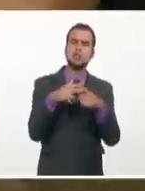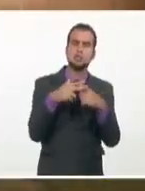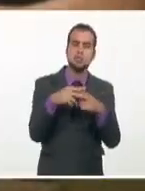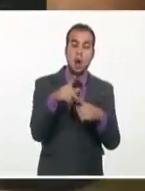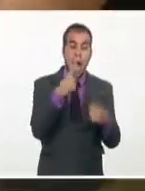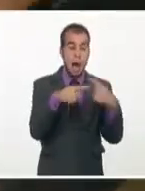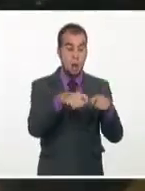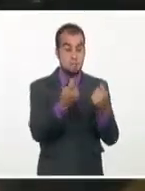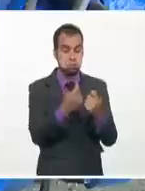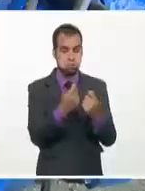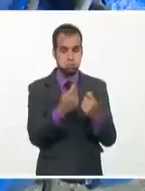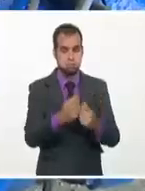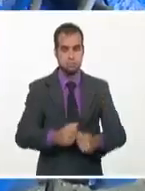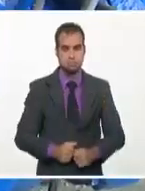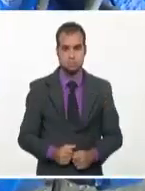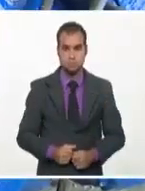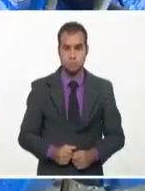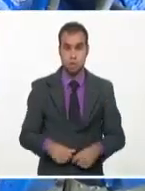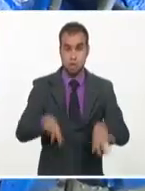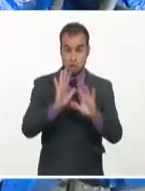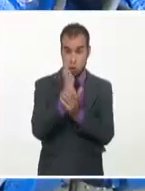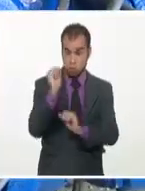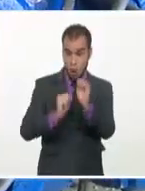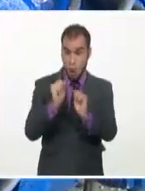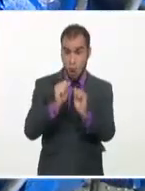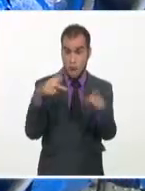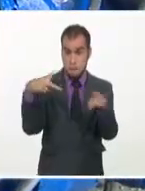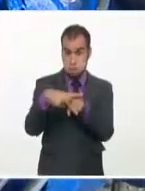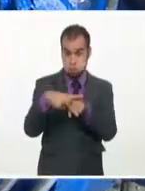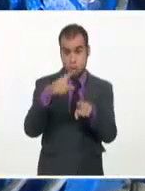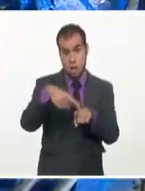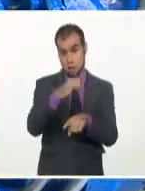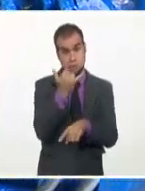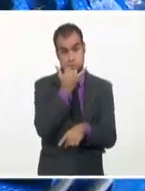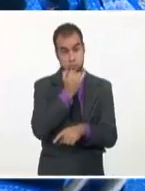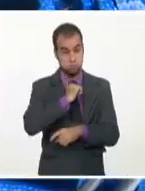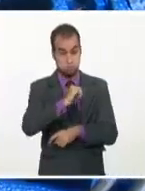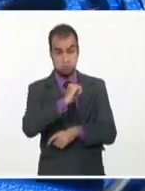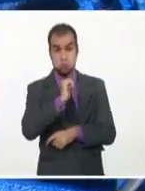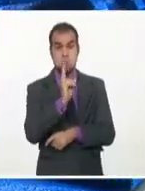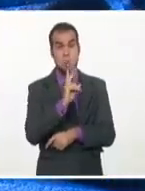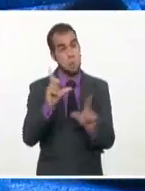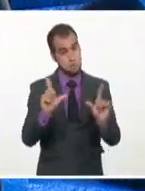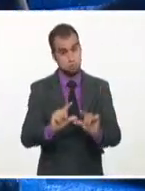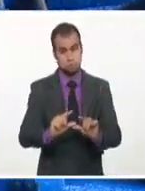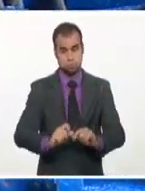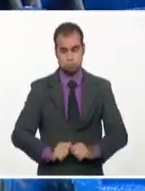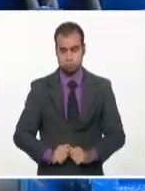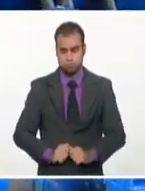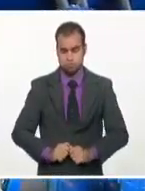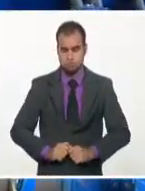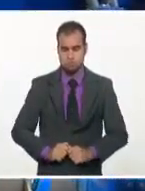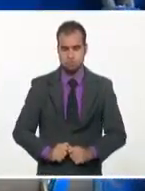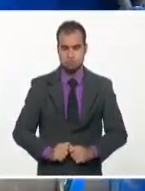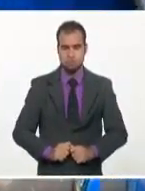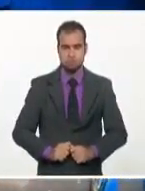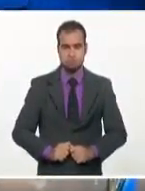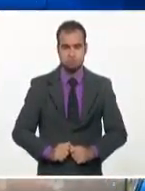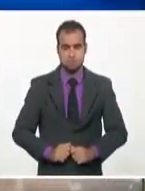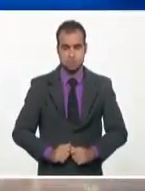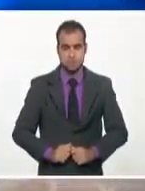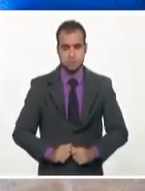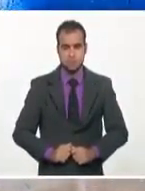unidad paralizada incide en afectaciones en el abasto a la población. Y no siempre podemos